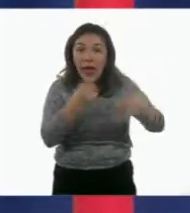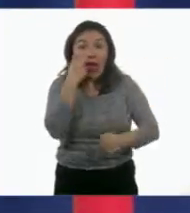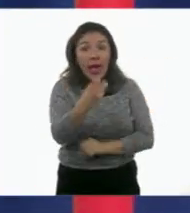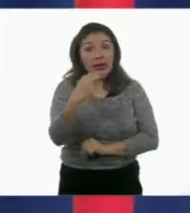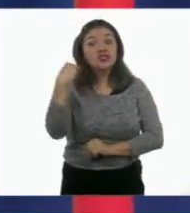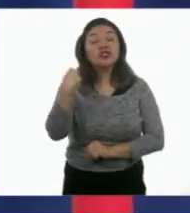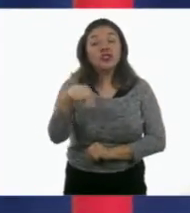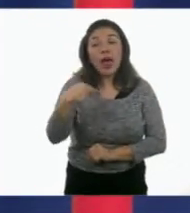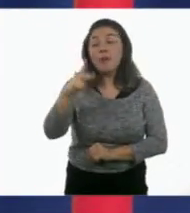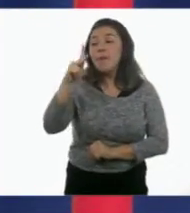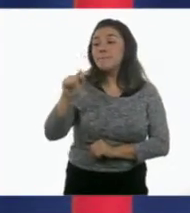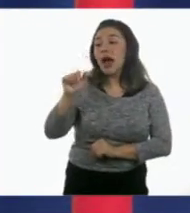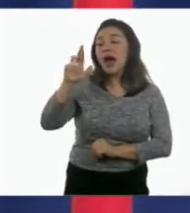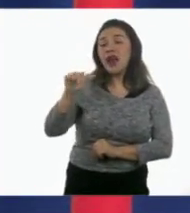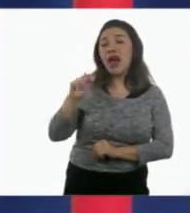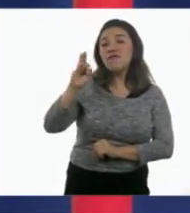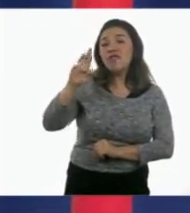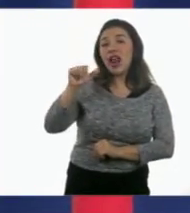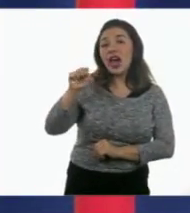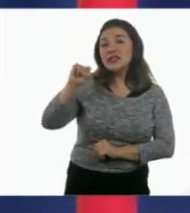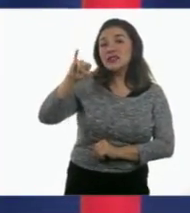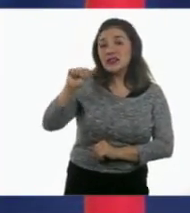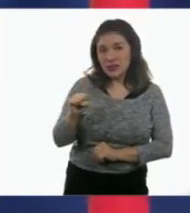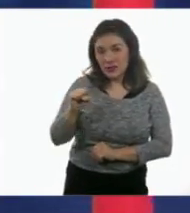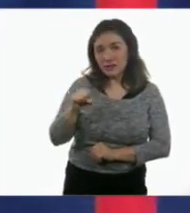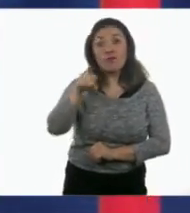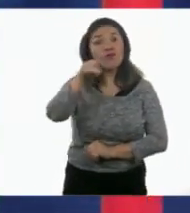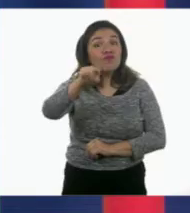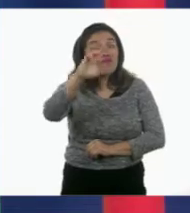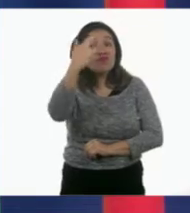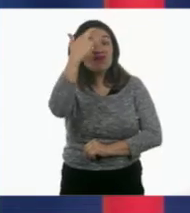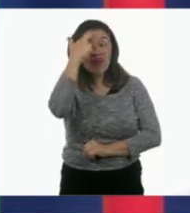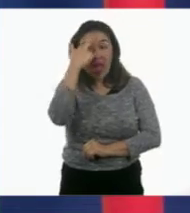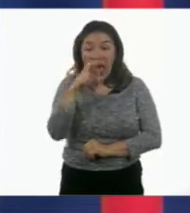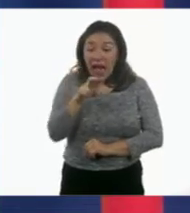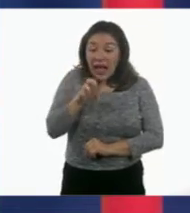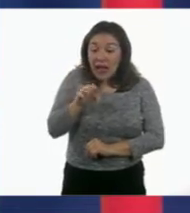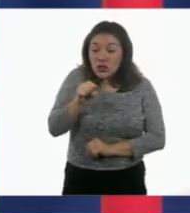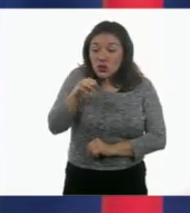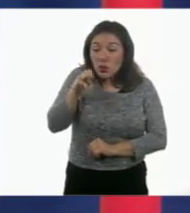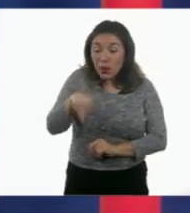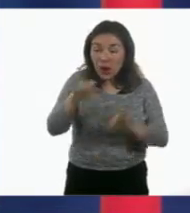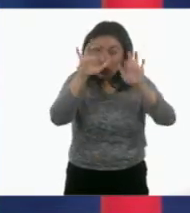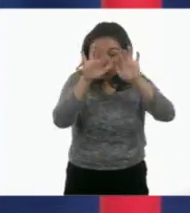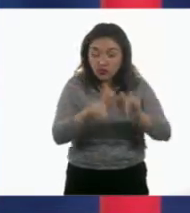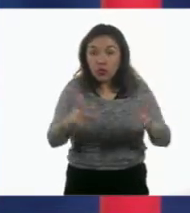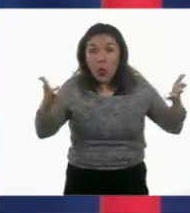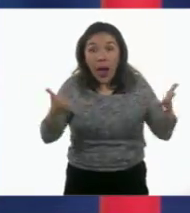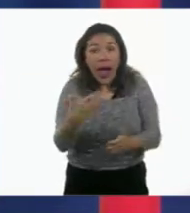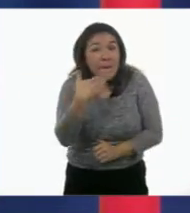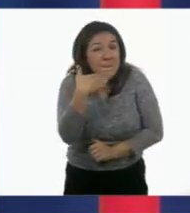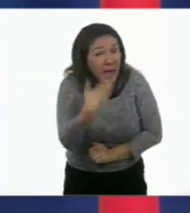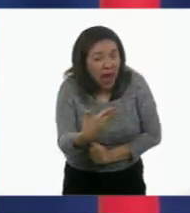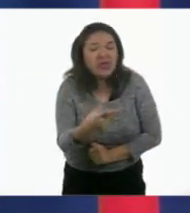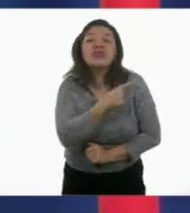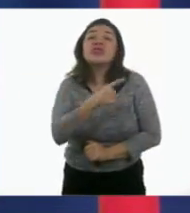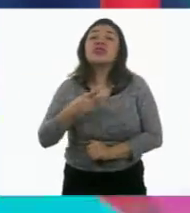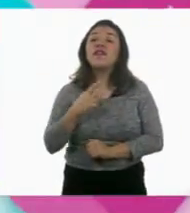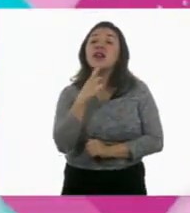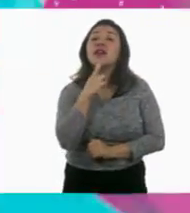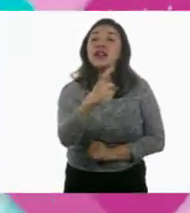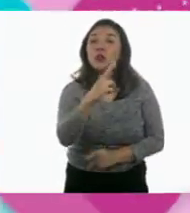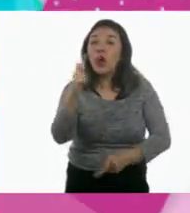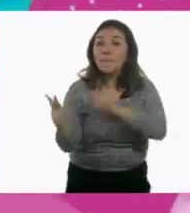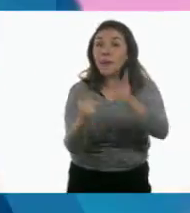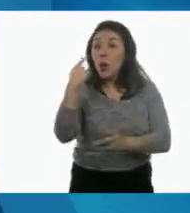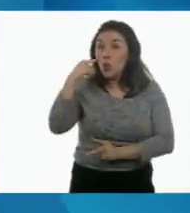llama paráfrasis. Recuerda, un resumen realizado correctamente deberá contestar las siguientes